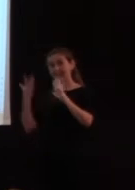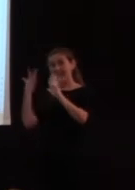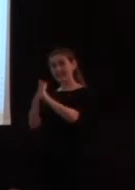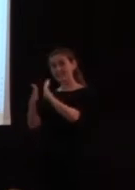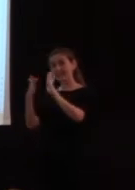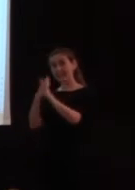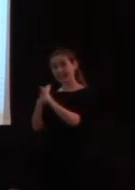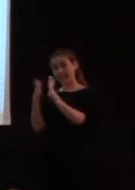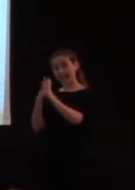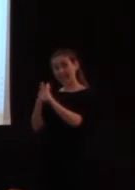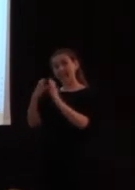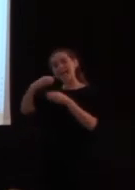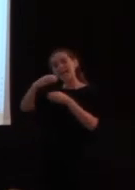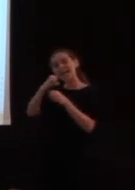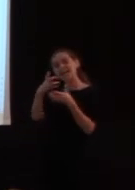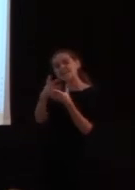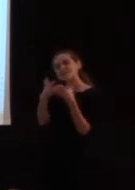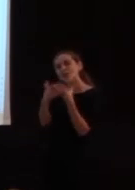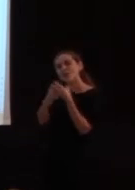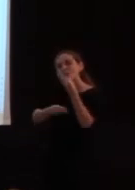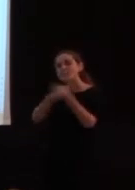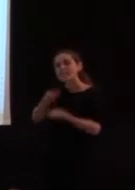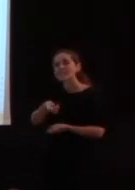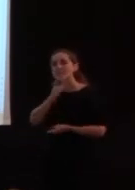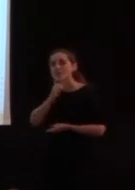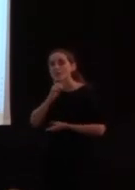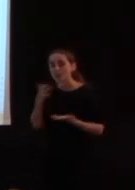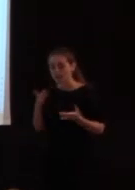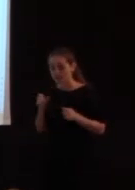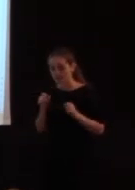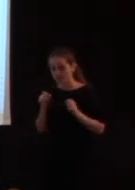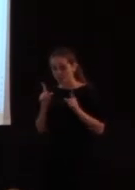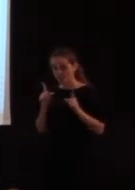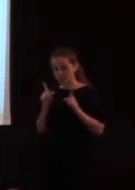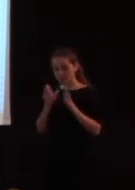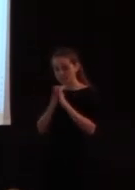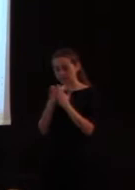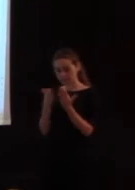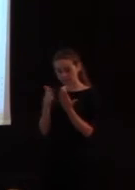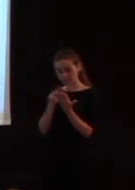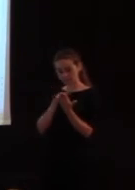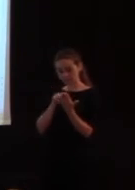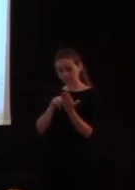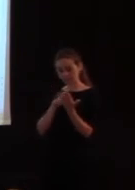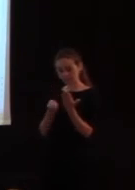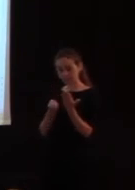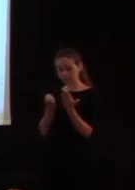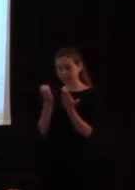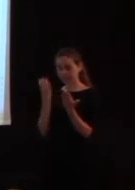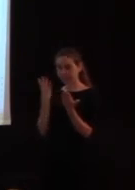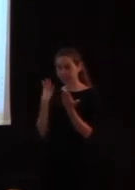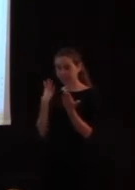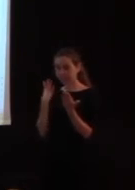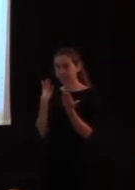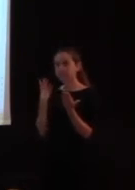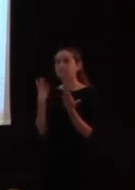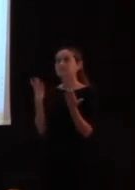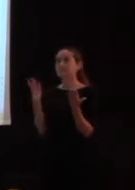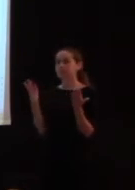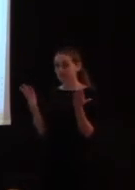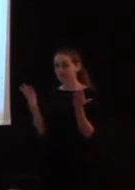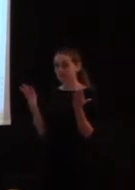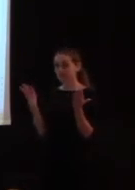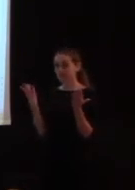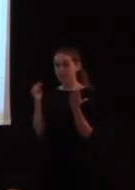un caleidoscopio al de segundo. Pero claro, se dieron cuenta que había una cantidad de información que no entendían en el dossier, que fue el momento en que